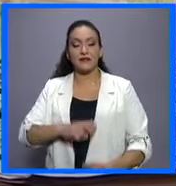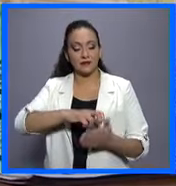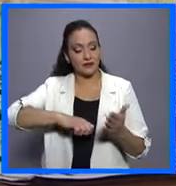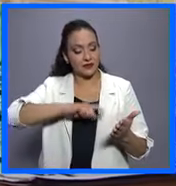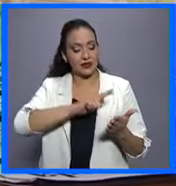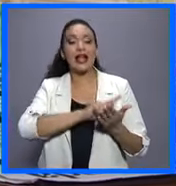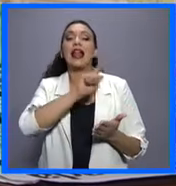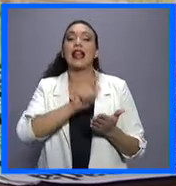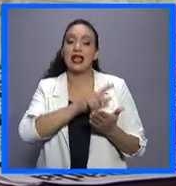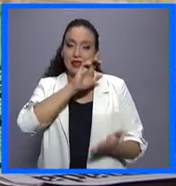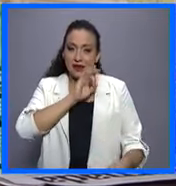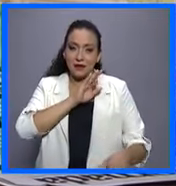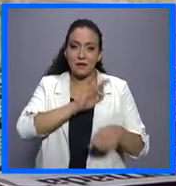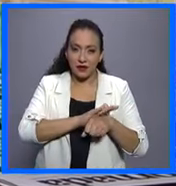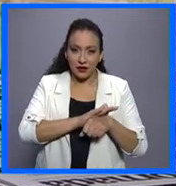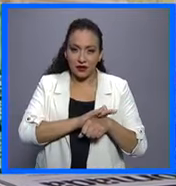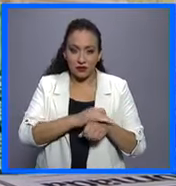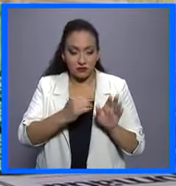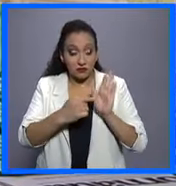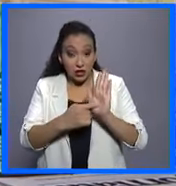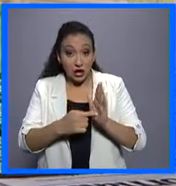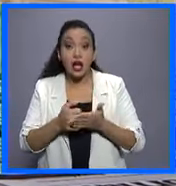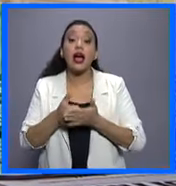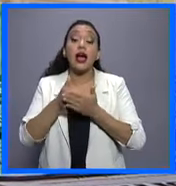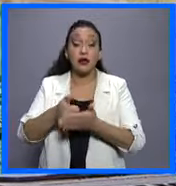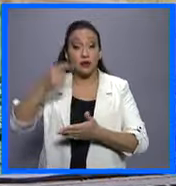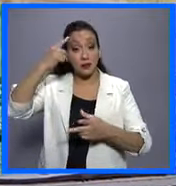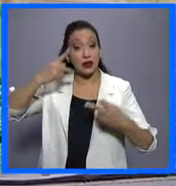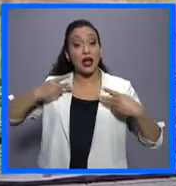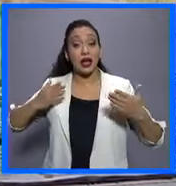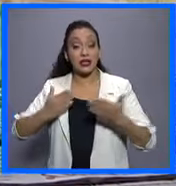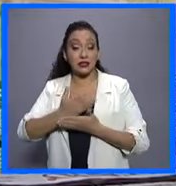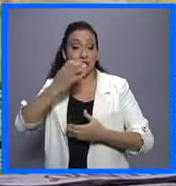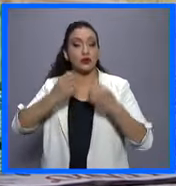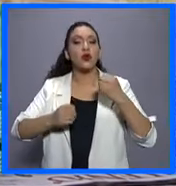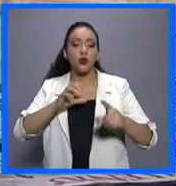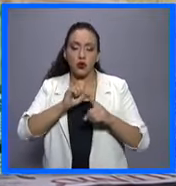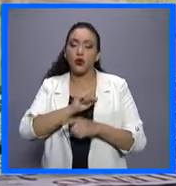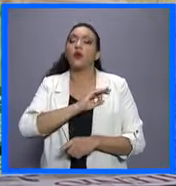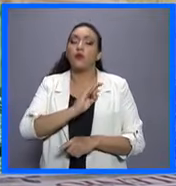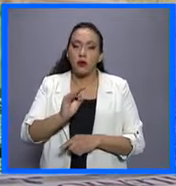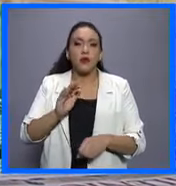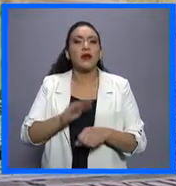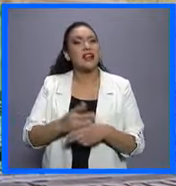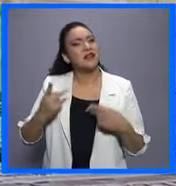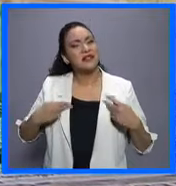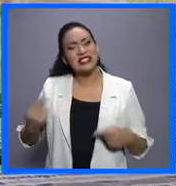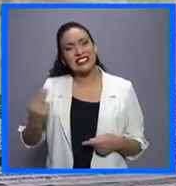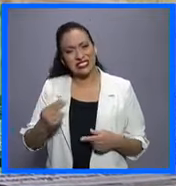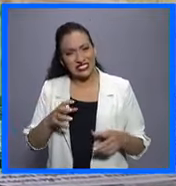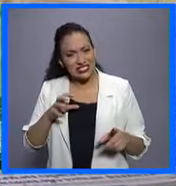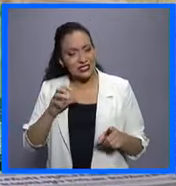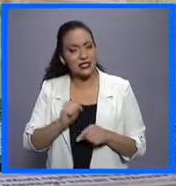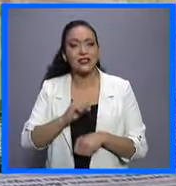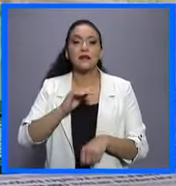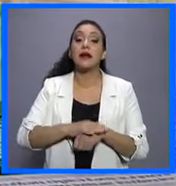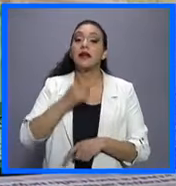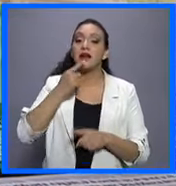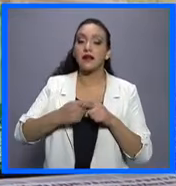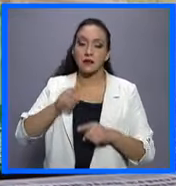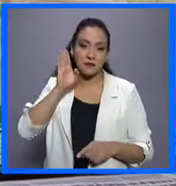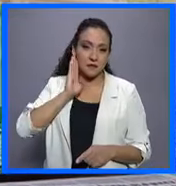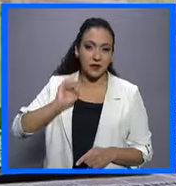a la ley de amparo responden a los desafíos de una justicia que demanda cercanía, dijo la ministra Loretta Ortiz Alf